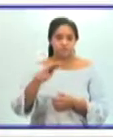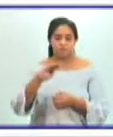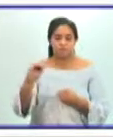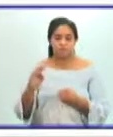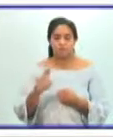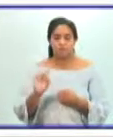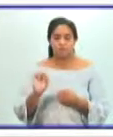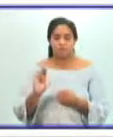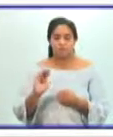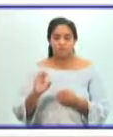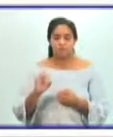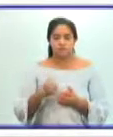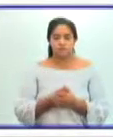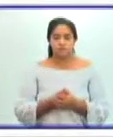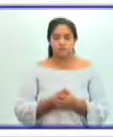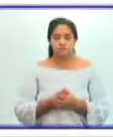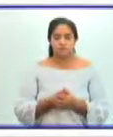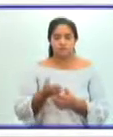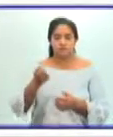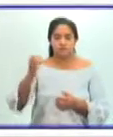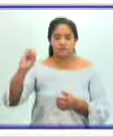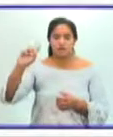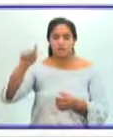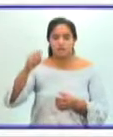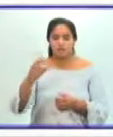como AO' es AO'O'.